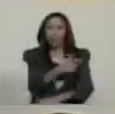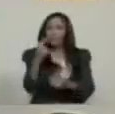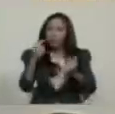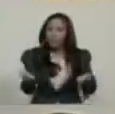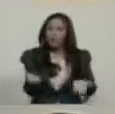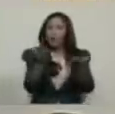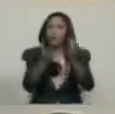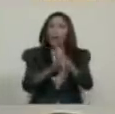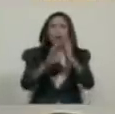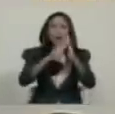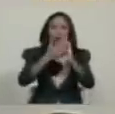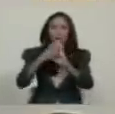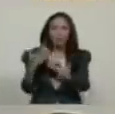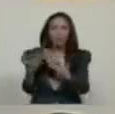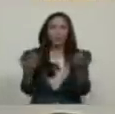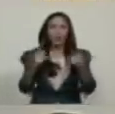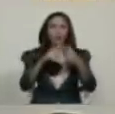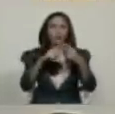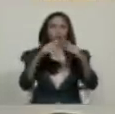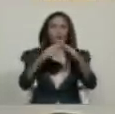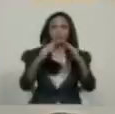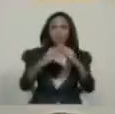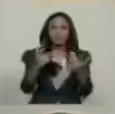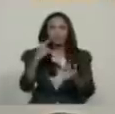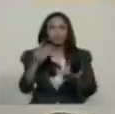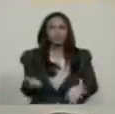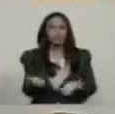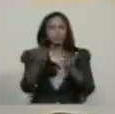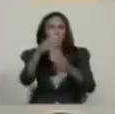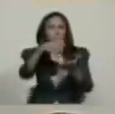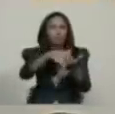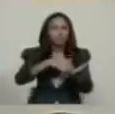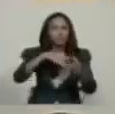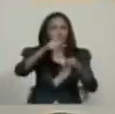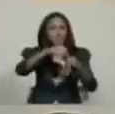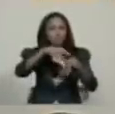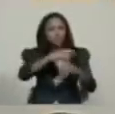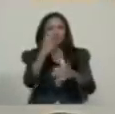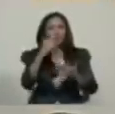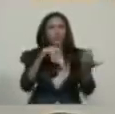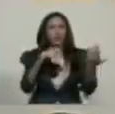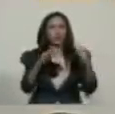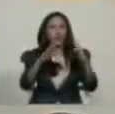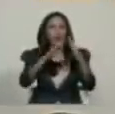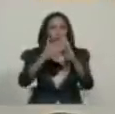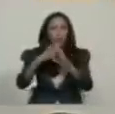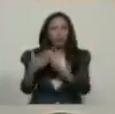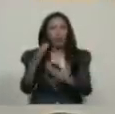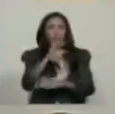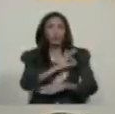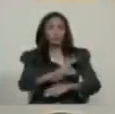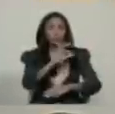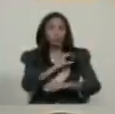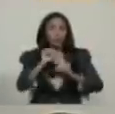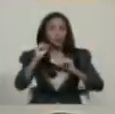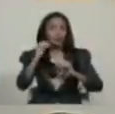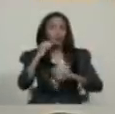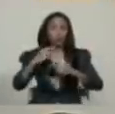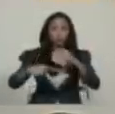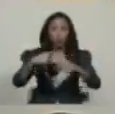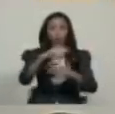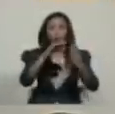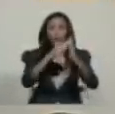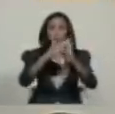urbana. Desarrollar la agricultura urbana es desarrollar el poder comunal, el socialismo territorializado en la